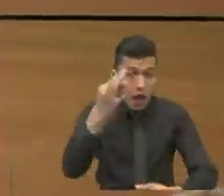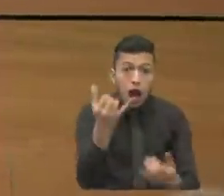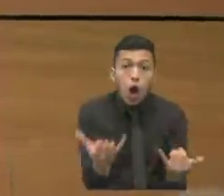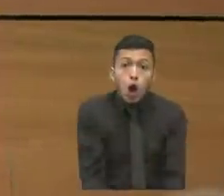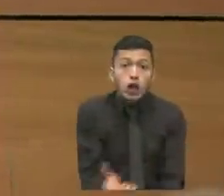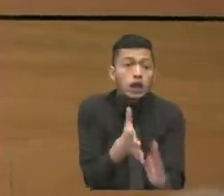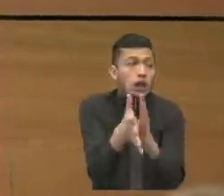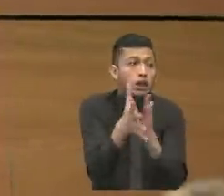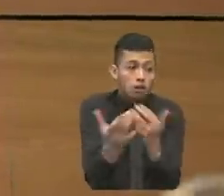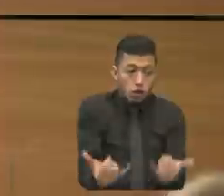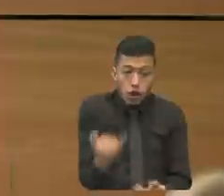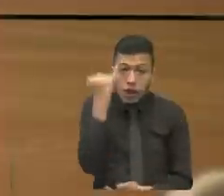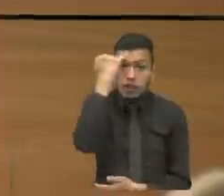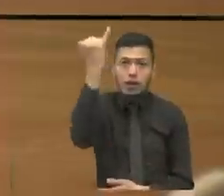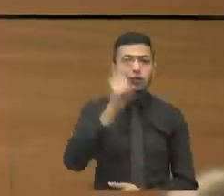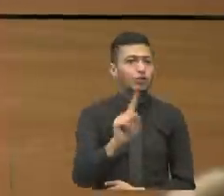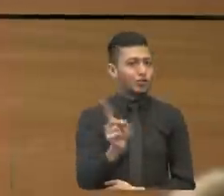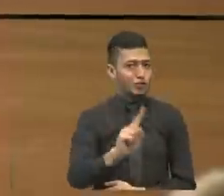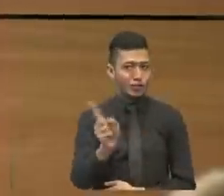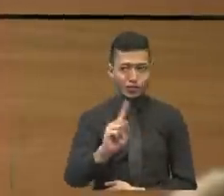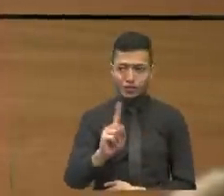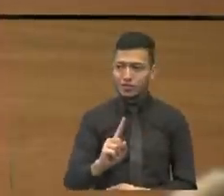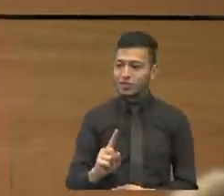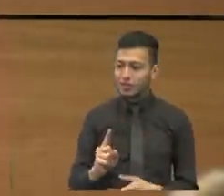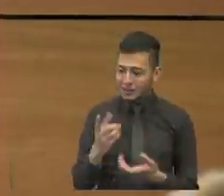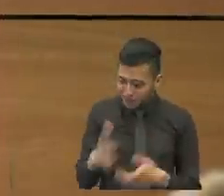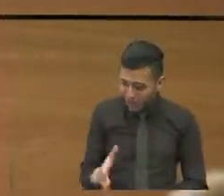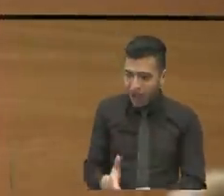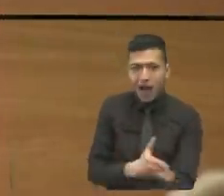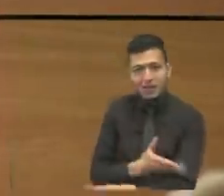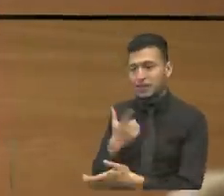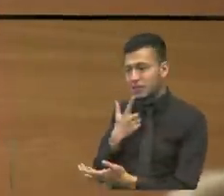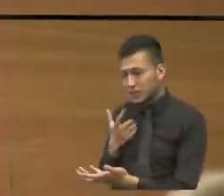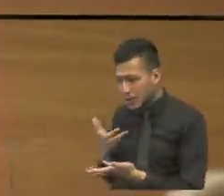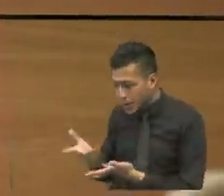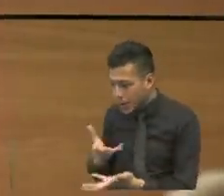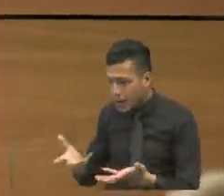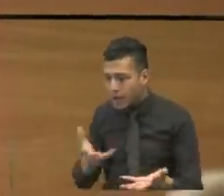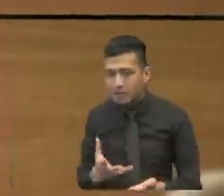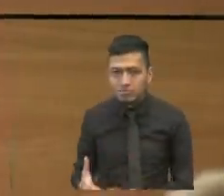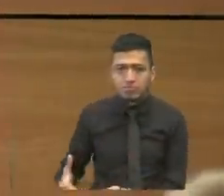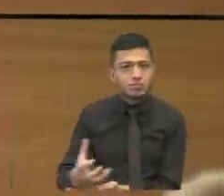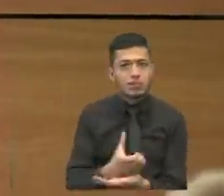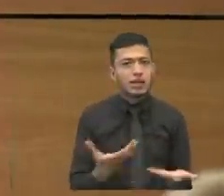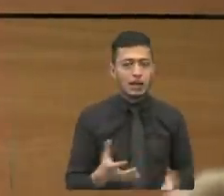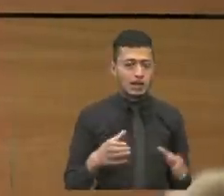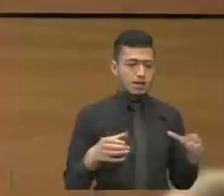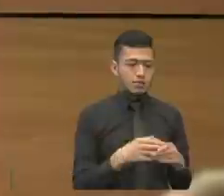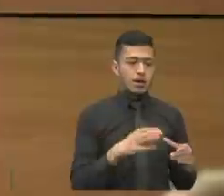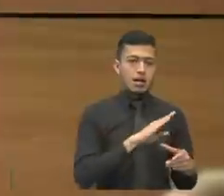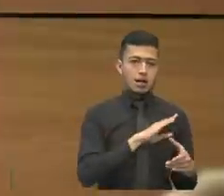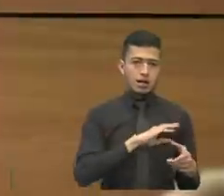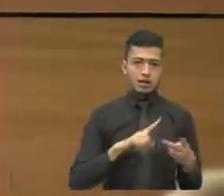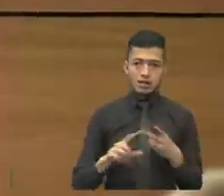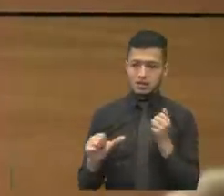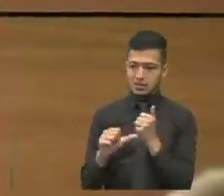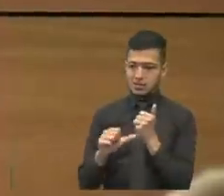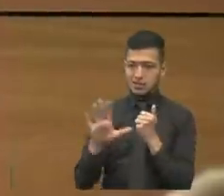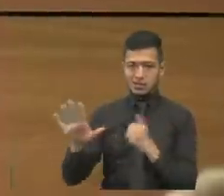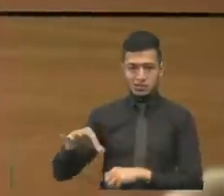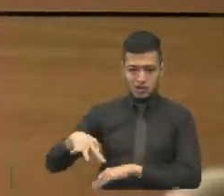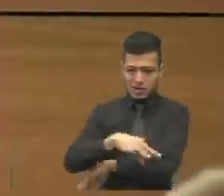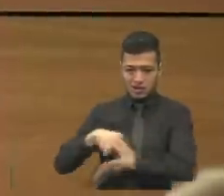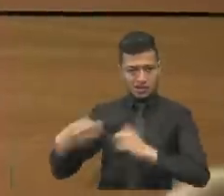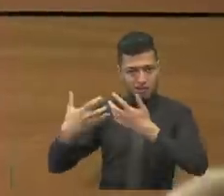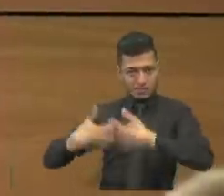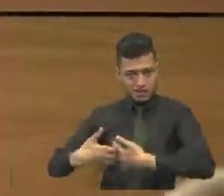hemos presentado hoy es la interpretación del equipo de la alcaldía con la asesoría de Gale Architects, de